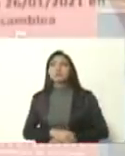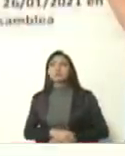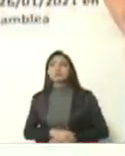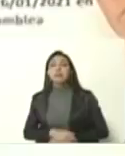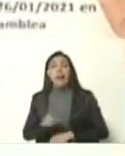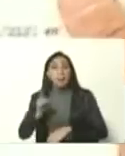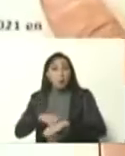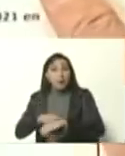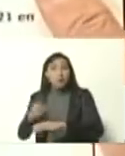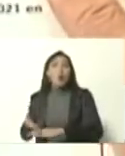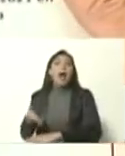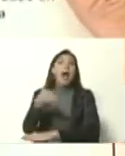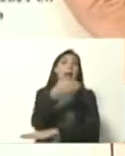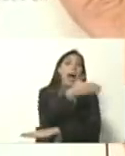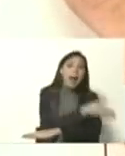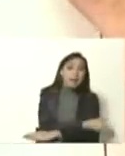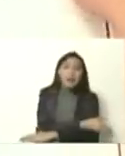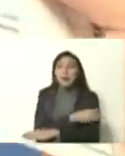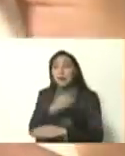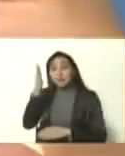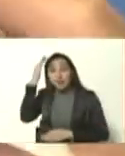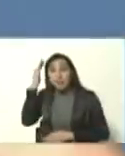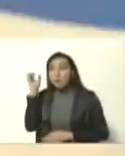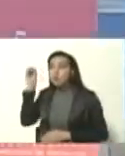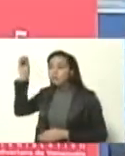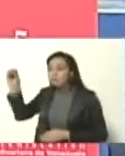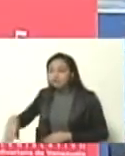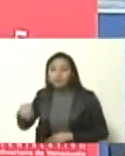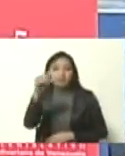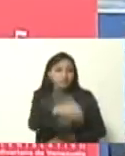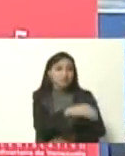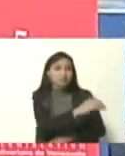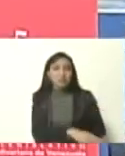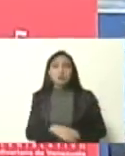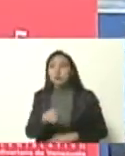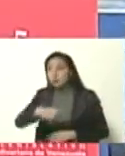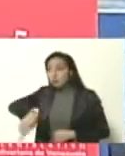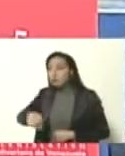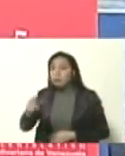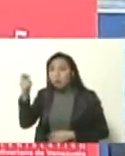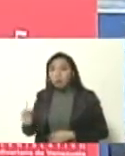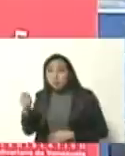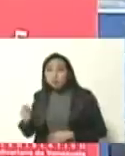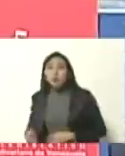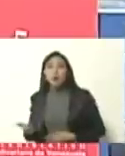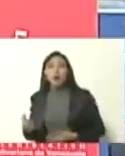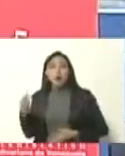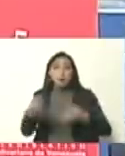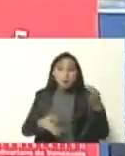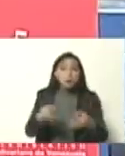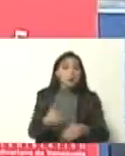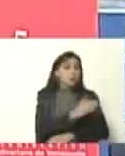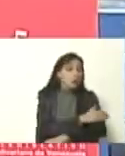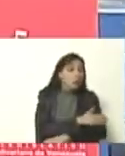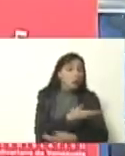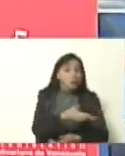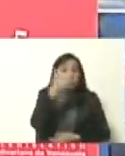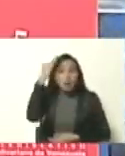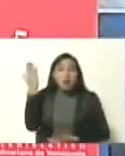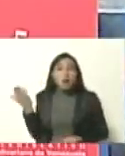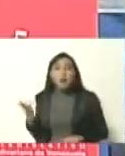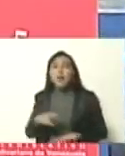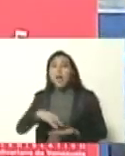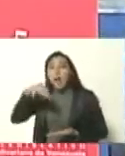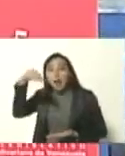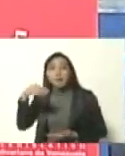dirigía a colocar una bomba que le pudo haber costado la vida a usted, señor abogado opositor, que vive en Altamira